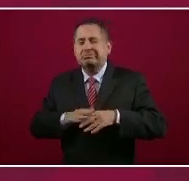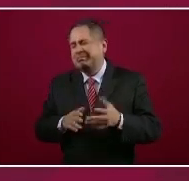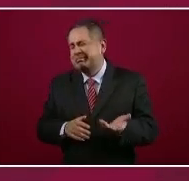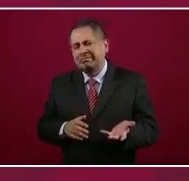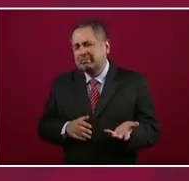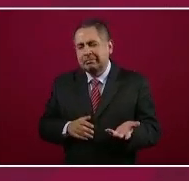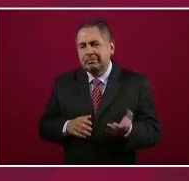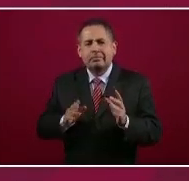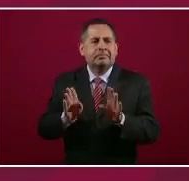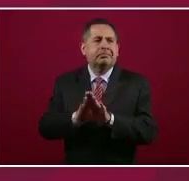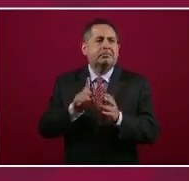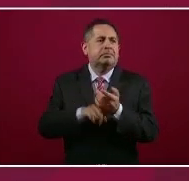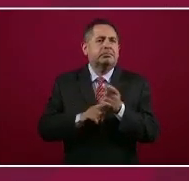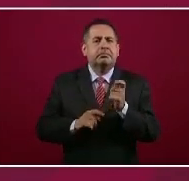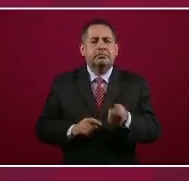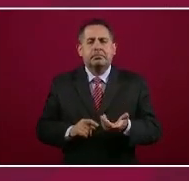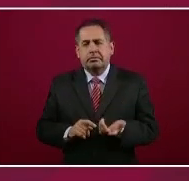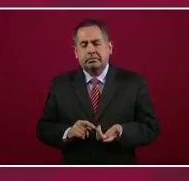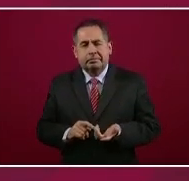cómo